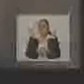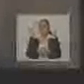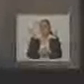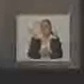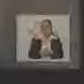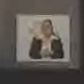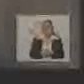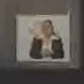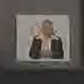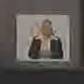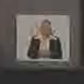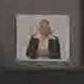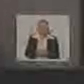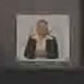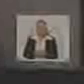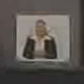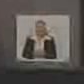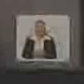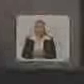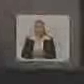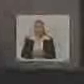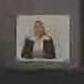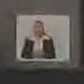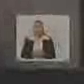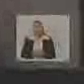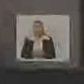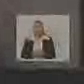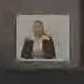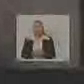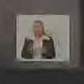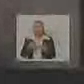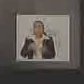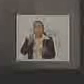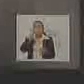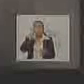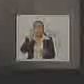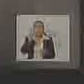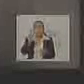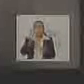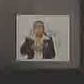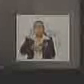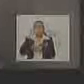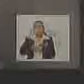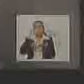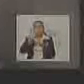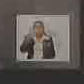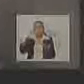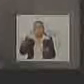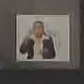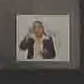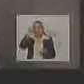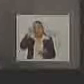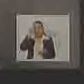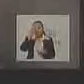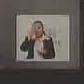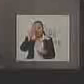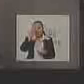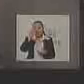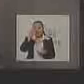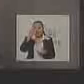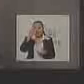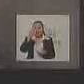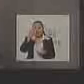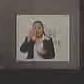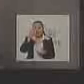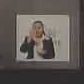Gracias. Nos ha pedido hacer uso del micrófono el candidato común del PRI y el Partido Verde. Le recordamos que tiene aún 30 segundos